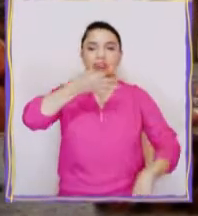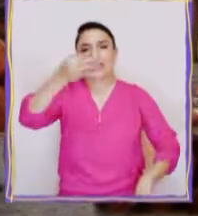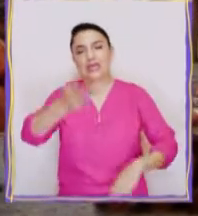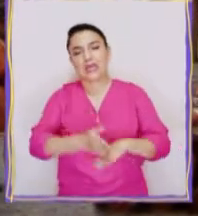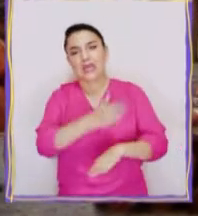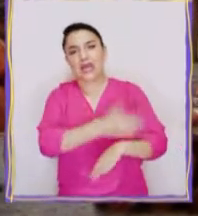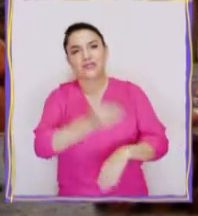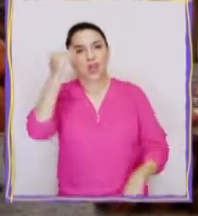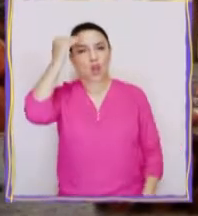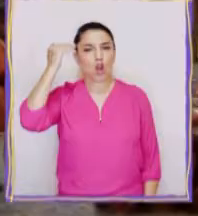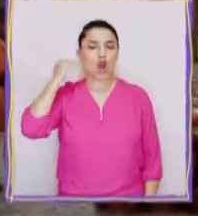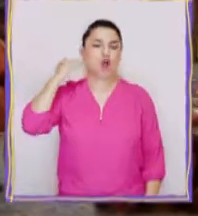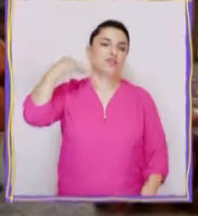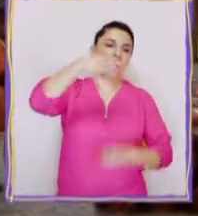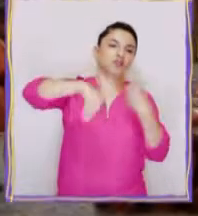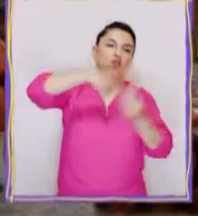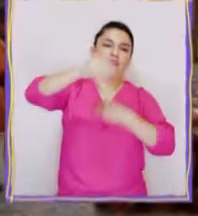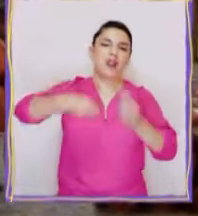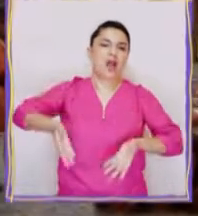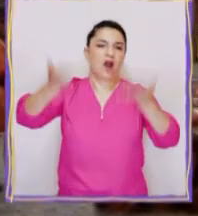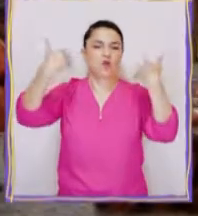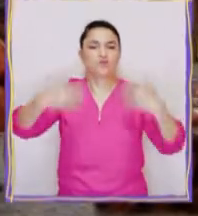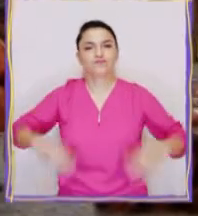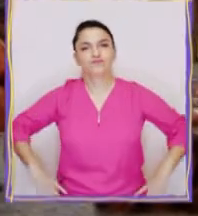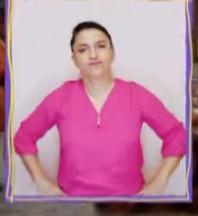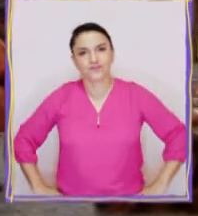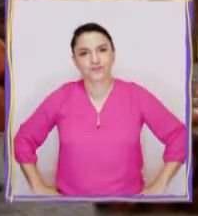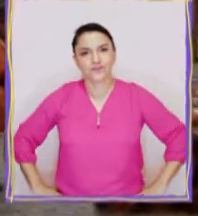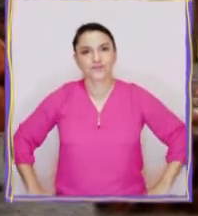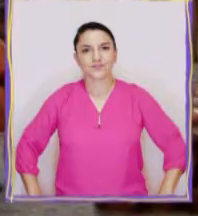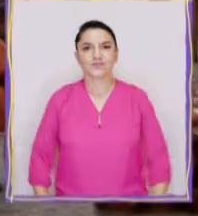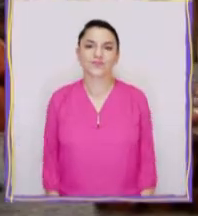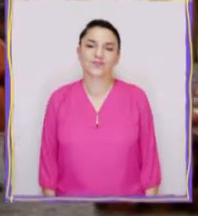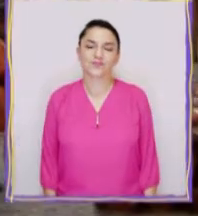yo. Ese Colón es un desordenado.